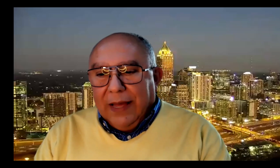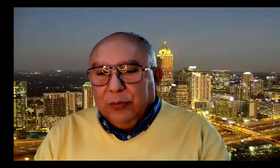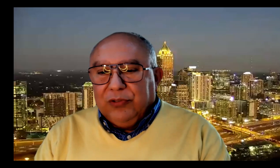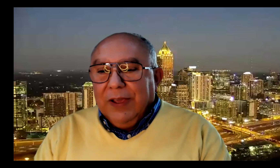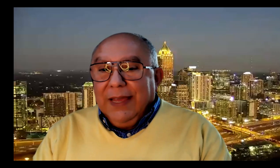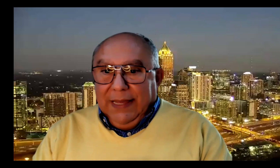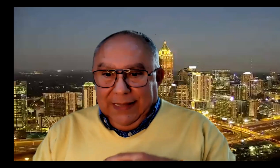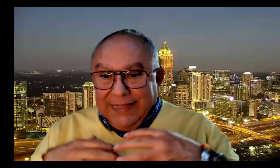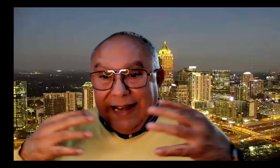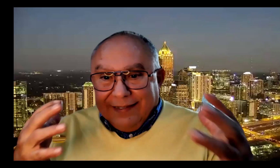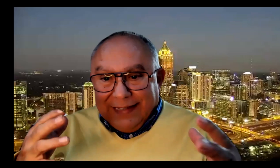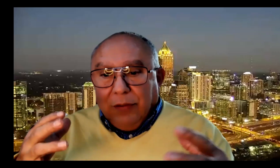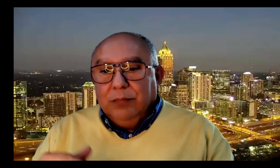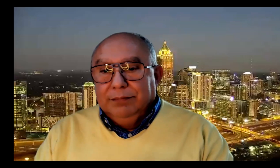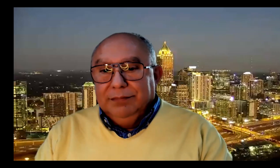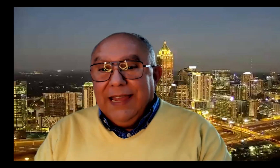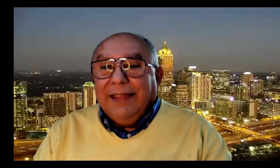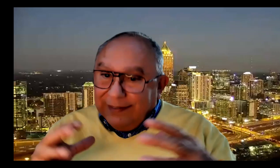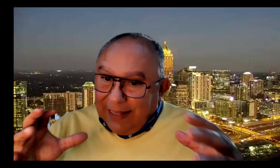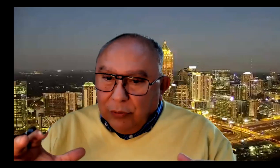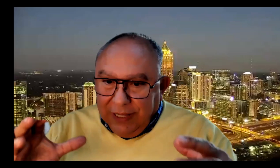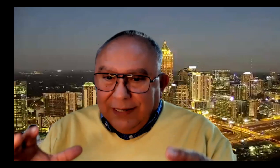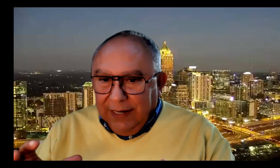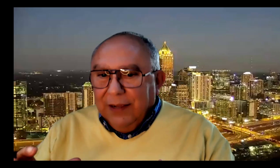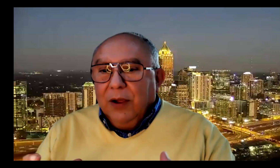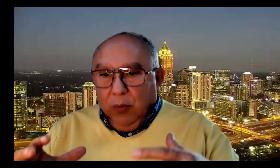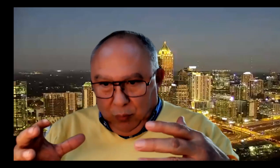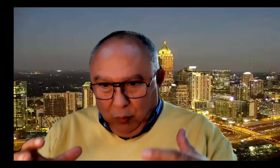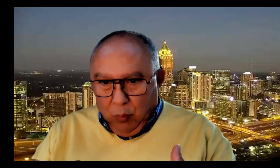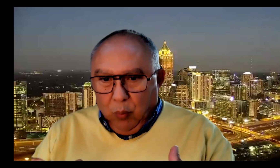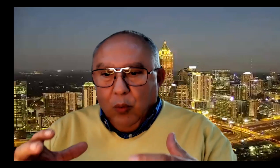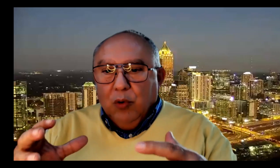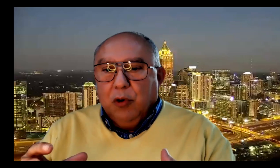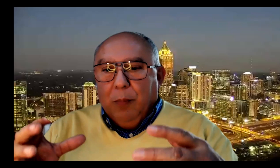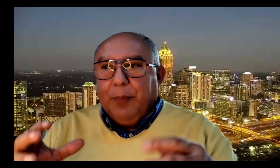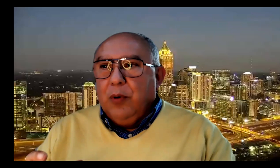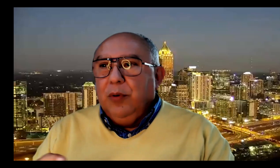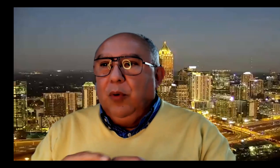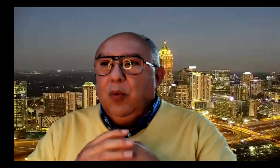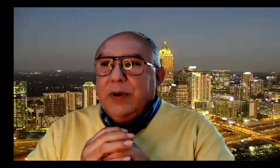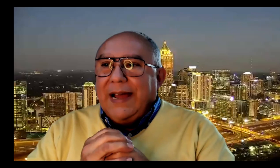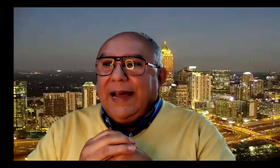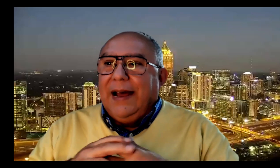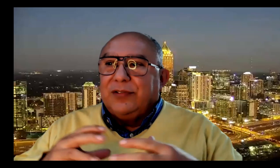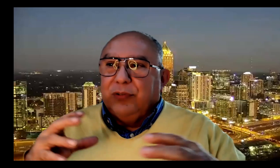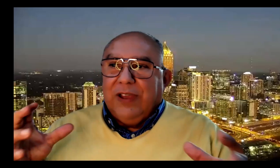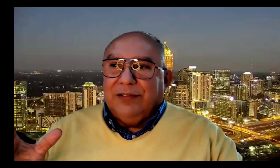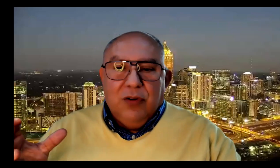de abogados del estado, y cada estado tiene un grupo,